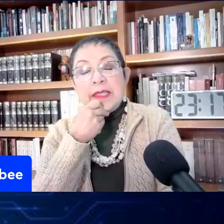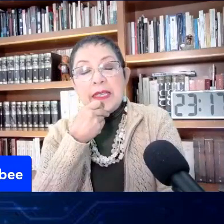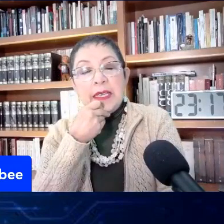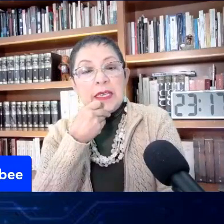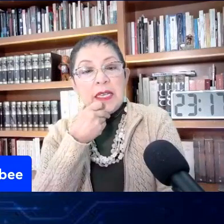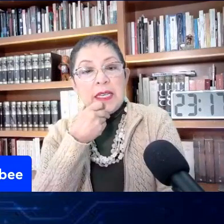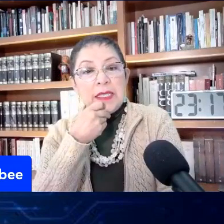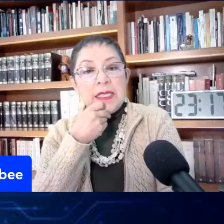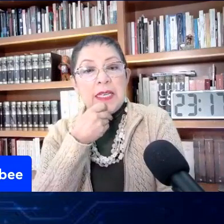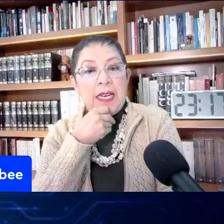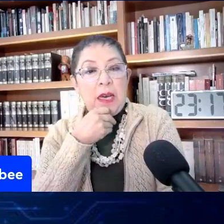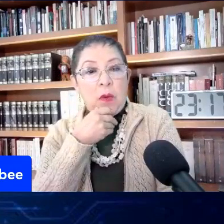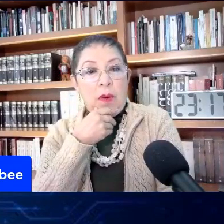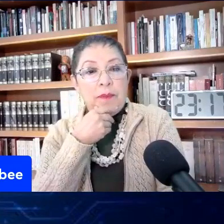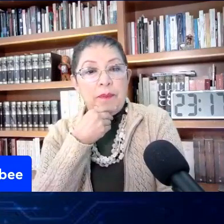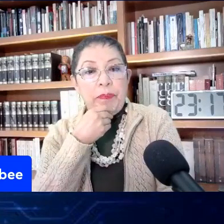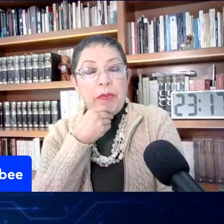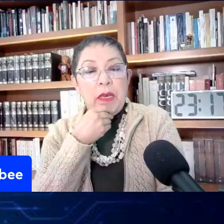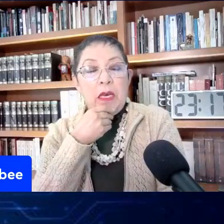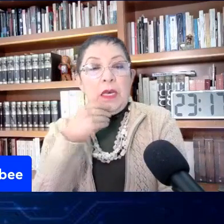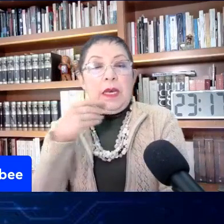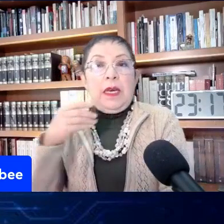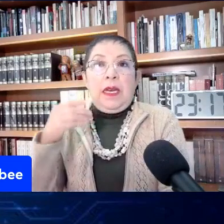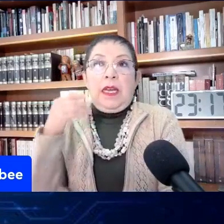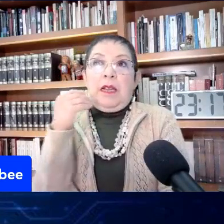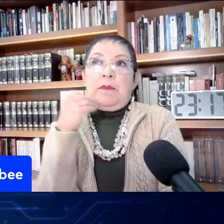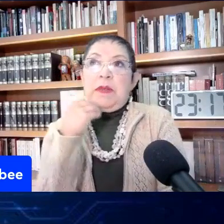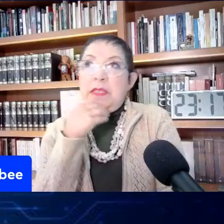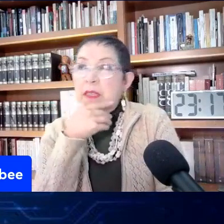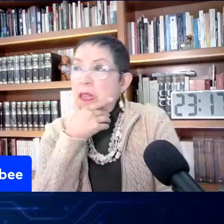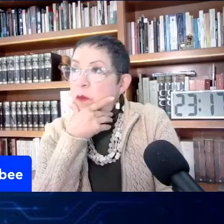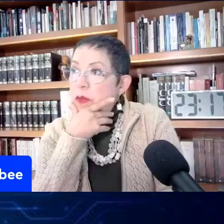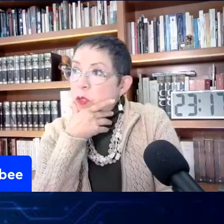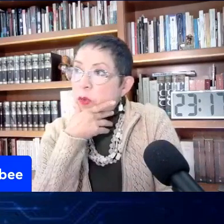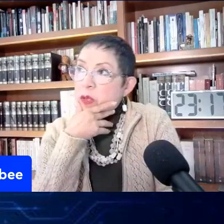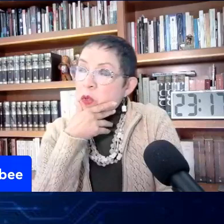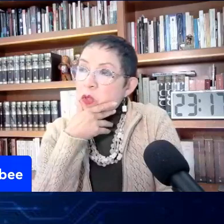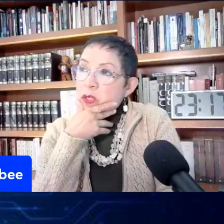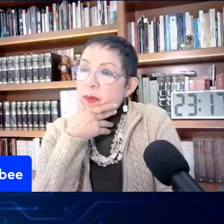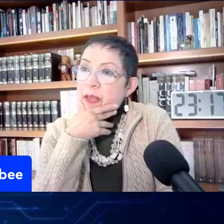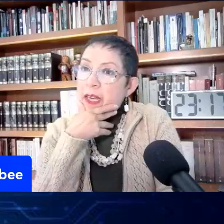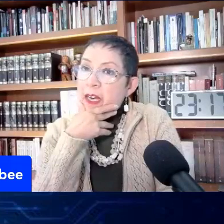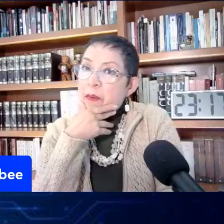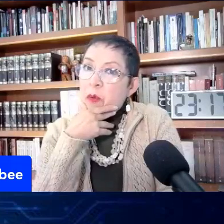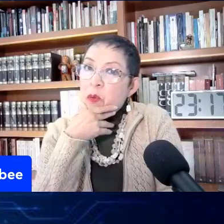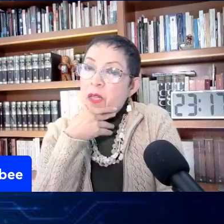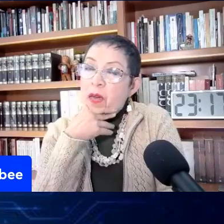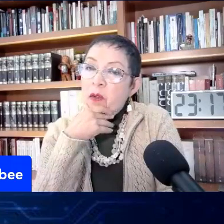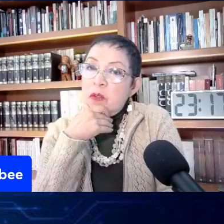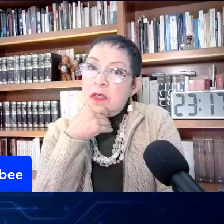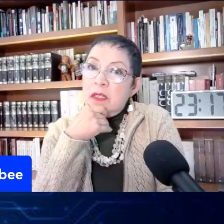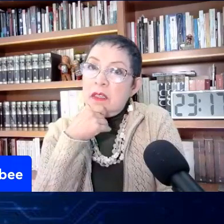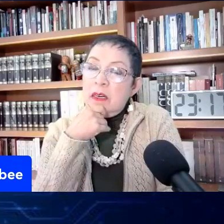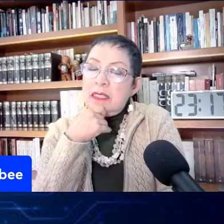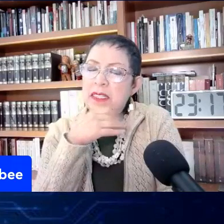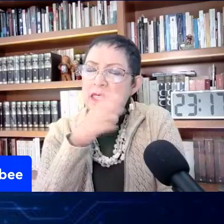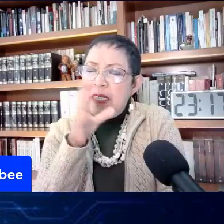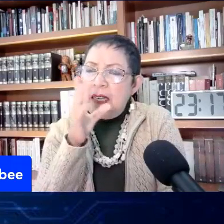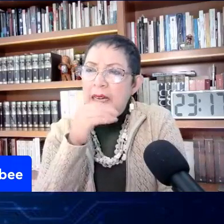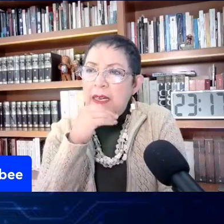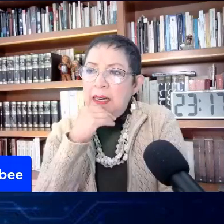en el siguiente salsa que es nicaragua el presidente de lópez obrador en la mañana le preguntaron si